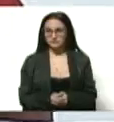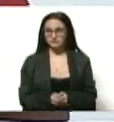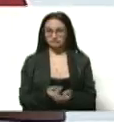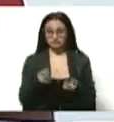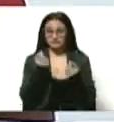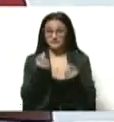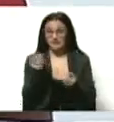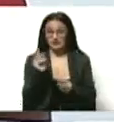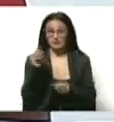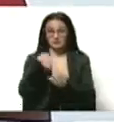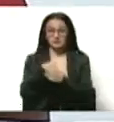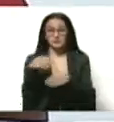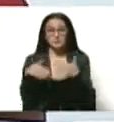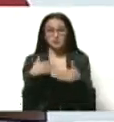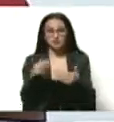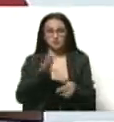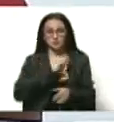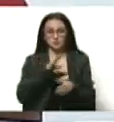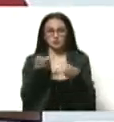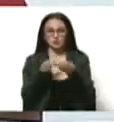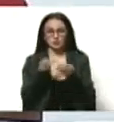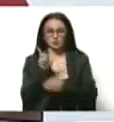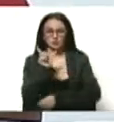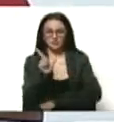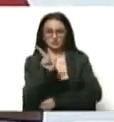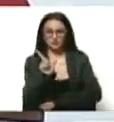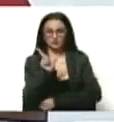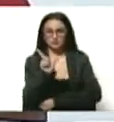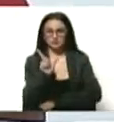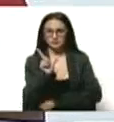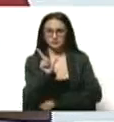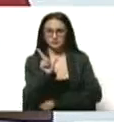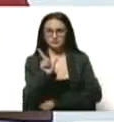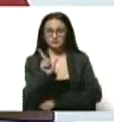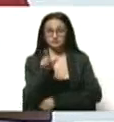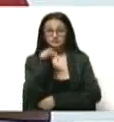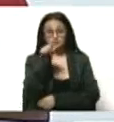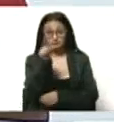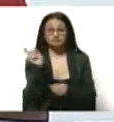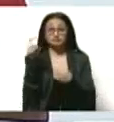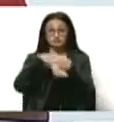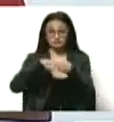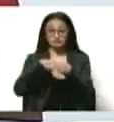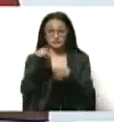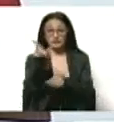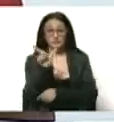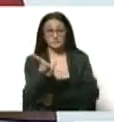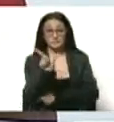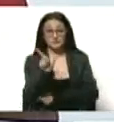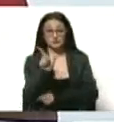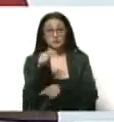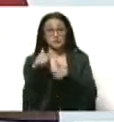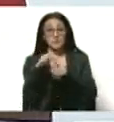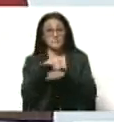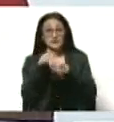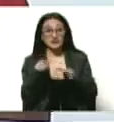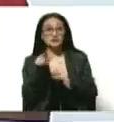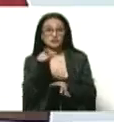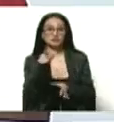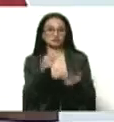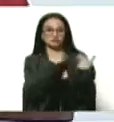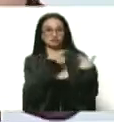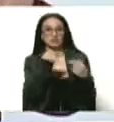Absolutamente nadie. Este es un proceso del Partido Socialista Unido de Venezuela. Si usted es militante del Partido Socialista Unido de Venezuela y es ministro, vaya y vote en su